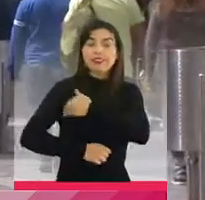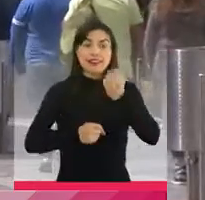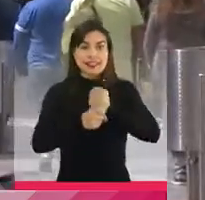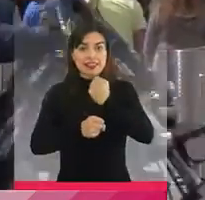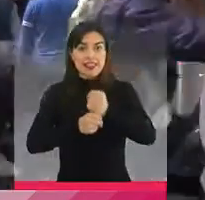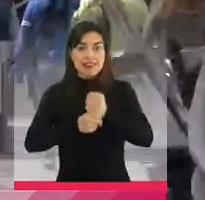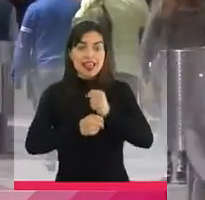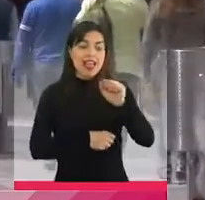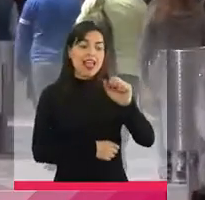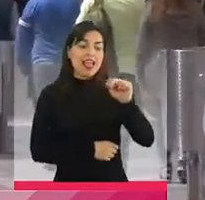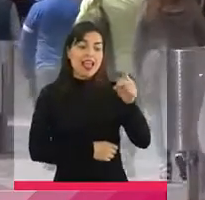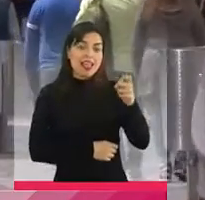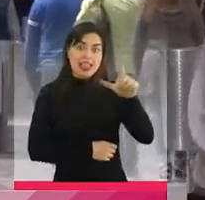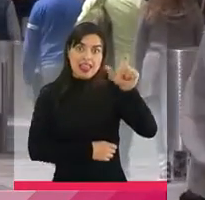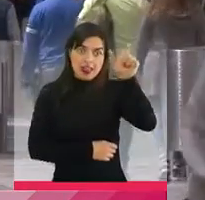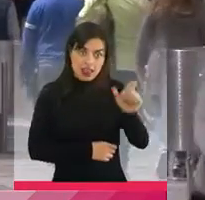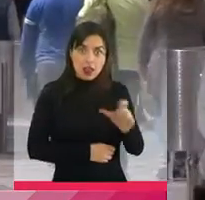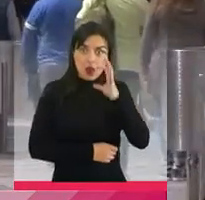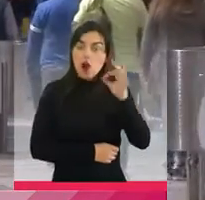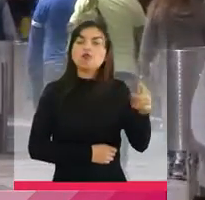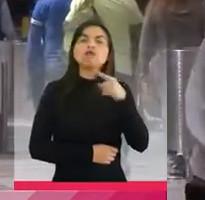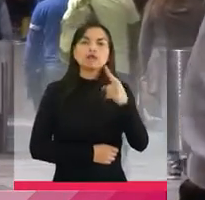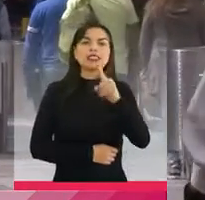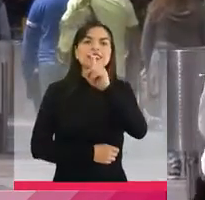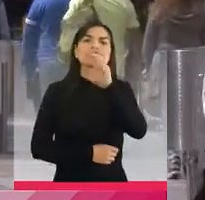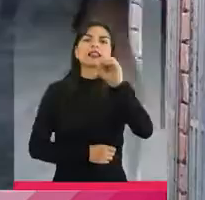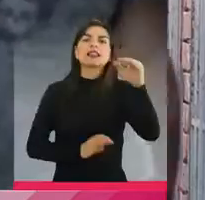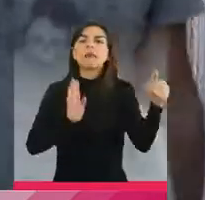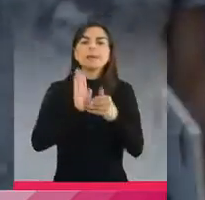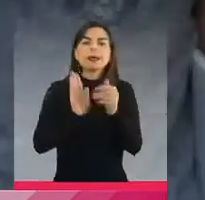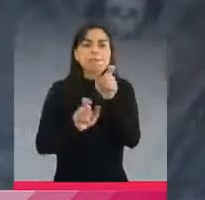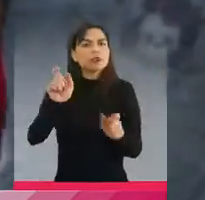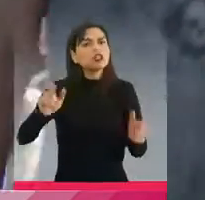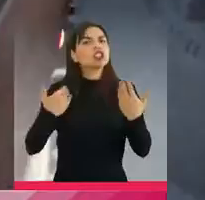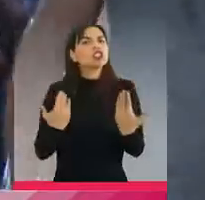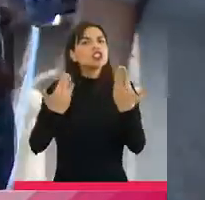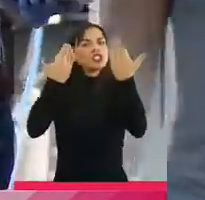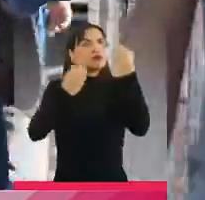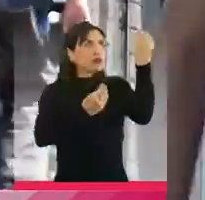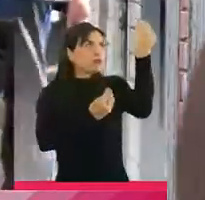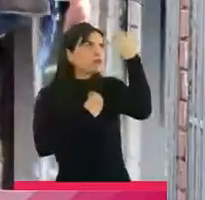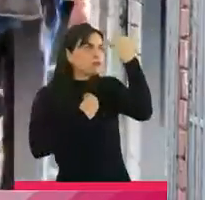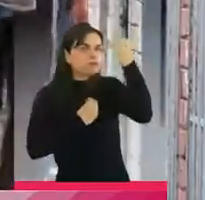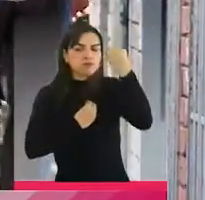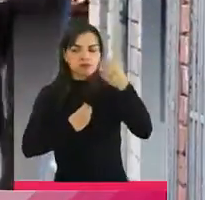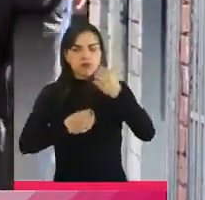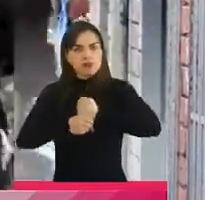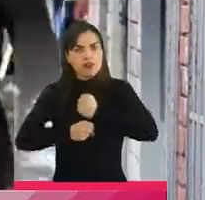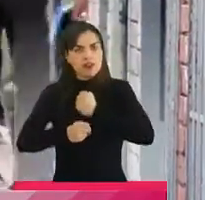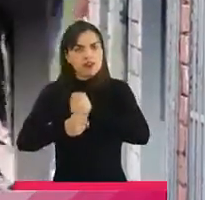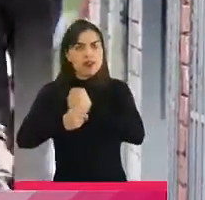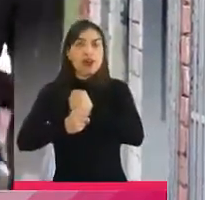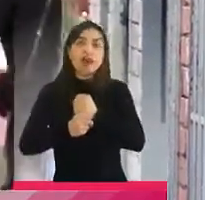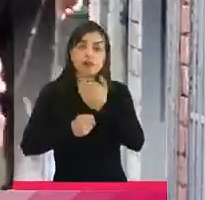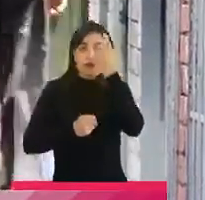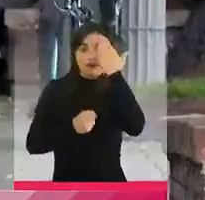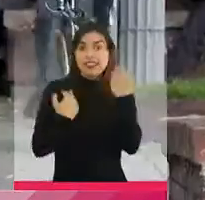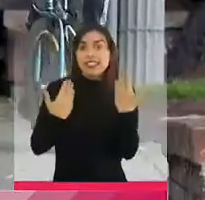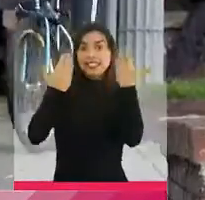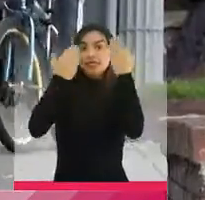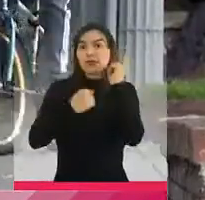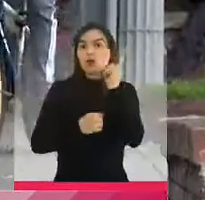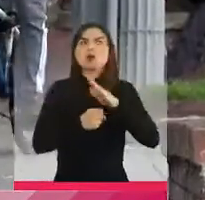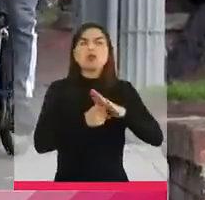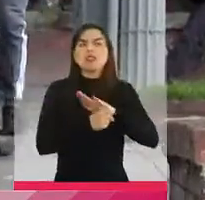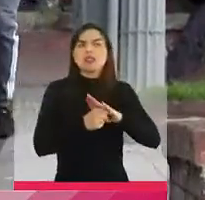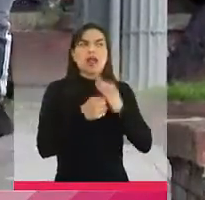60.000 personas se beneficiarán con la formación continua especializada, que es una alternativa a la situación que vive el país en la actualidad y